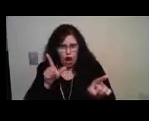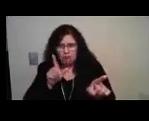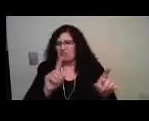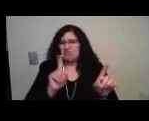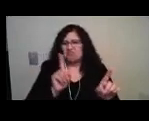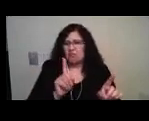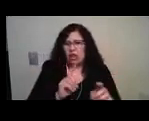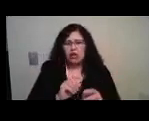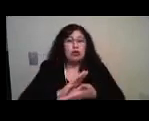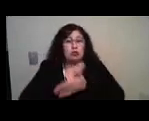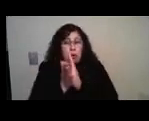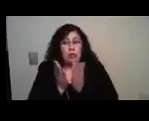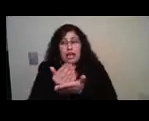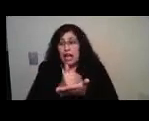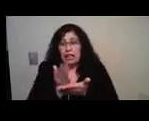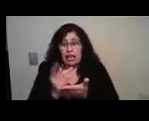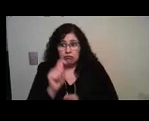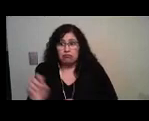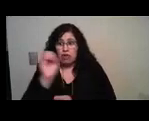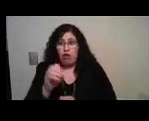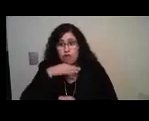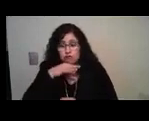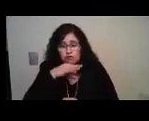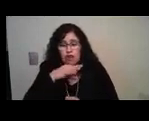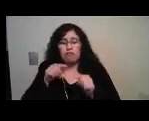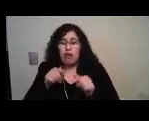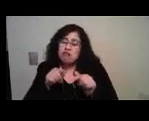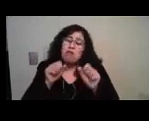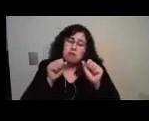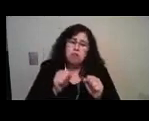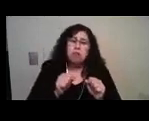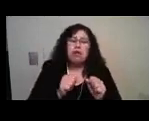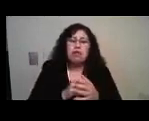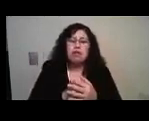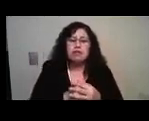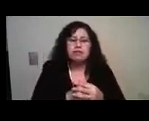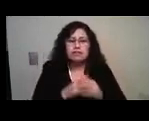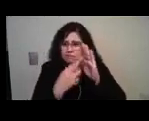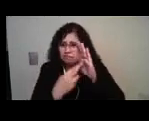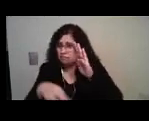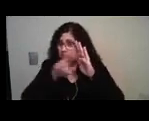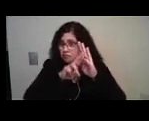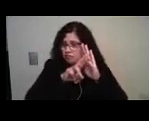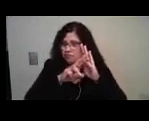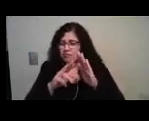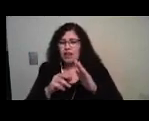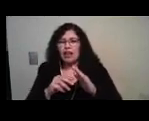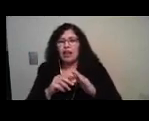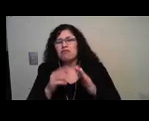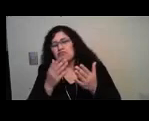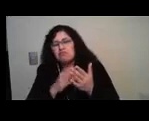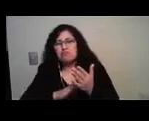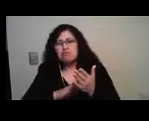que se utilizan desde terapia ocupacional tienen, o desde la línea de la rehabilitación, lo que provocan son